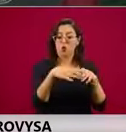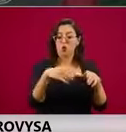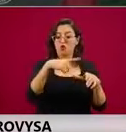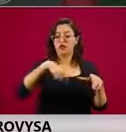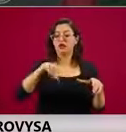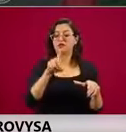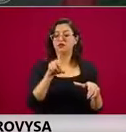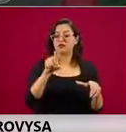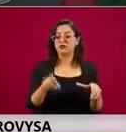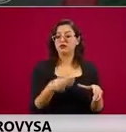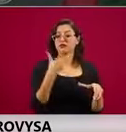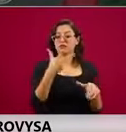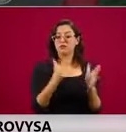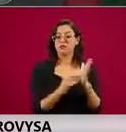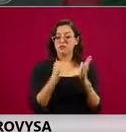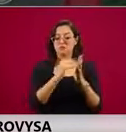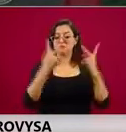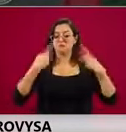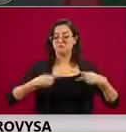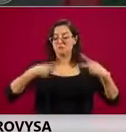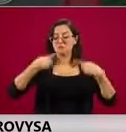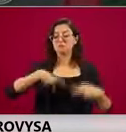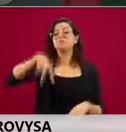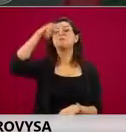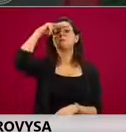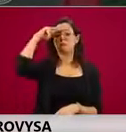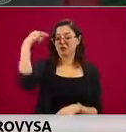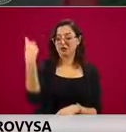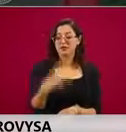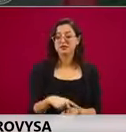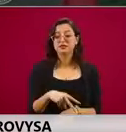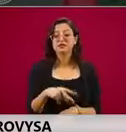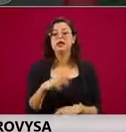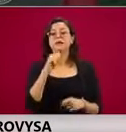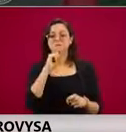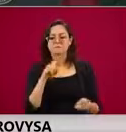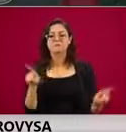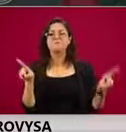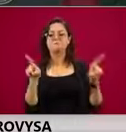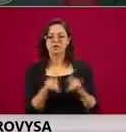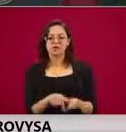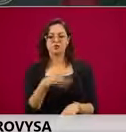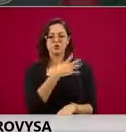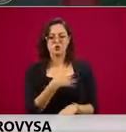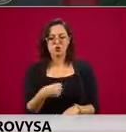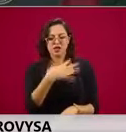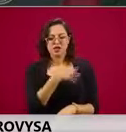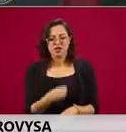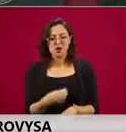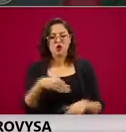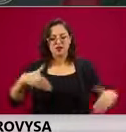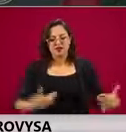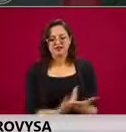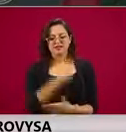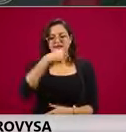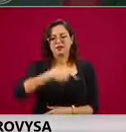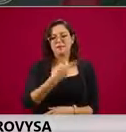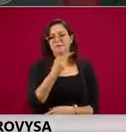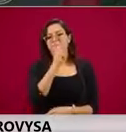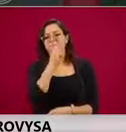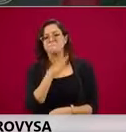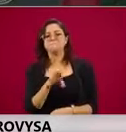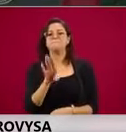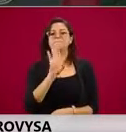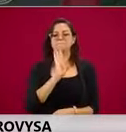Honduras, toda esta parte, un trabajo que venían haciendo. No sé qué pensará, por ejemplo, Evo Morales. No sé qué pensará,